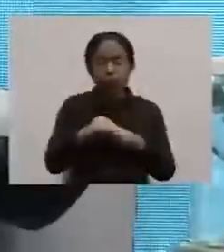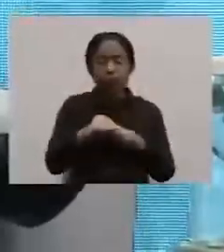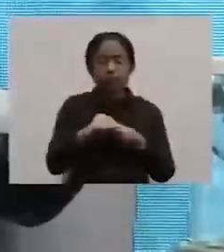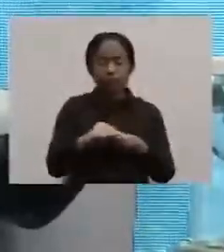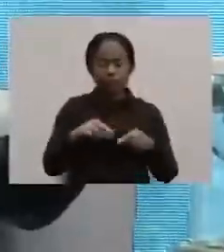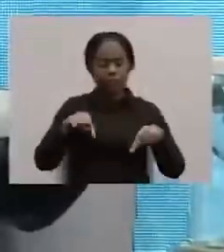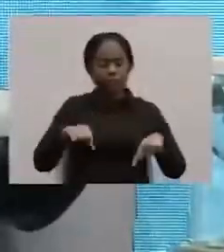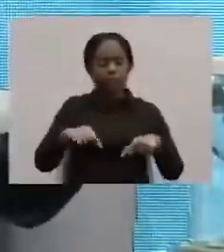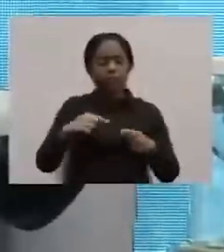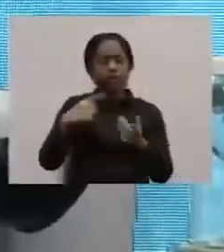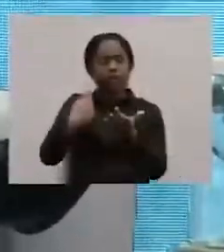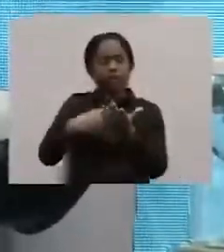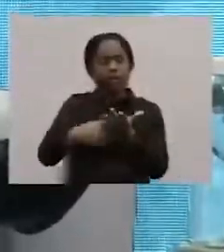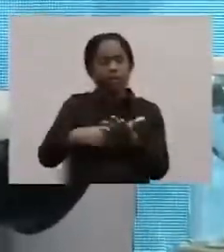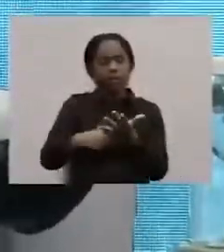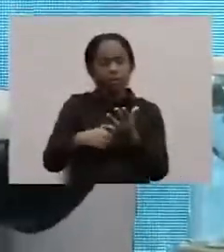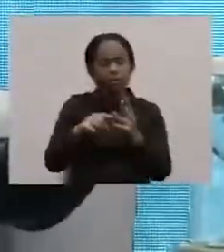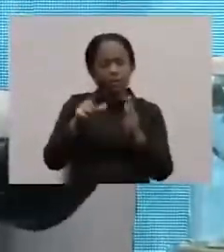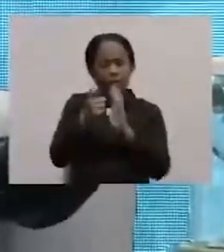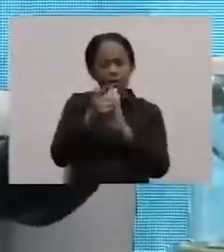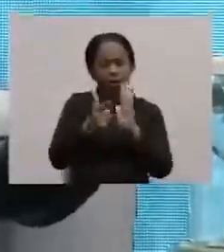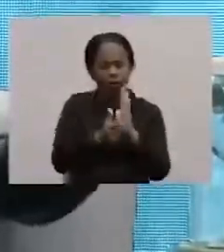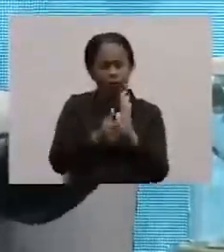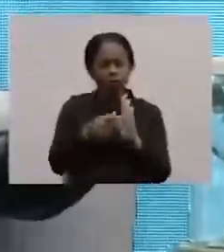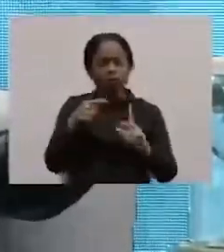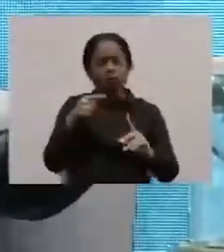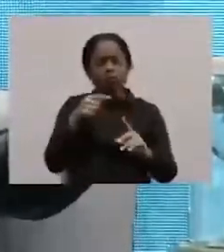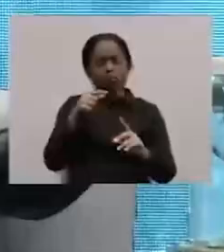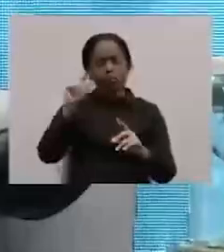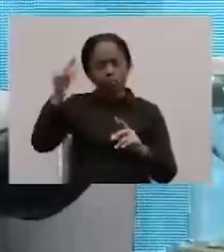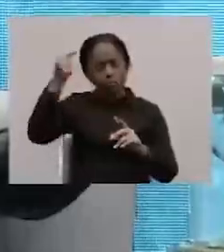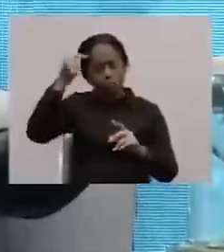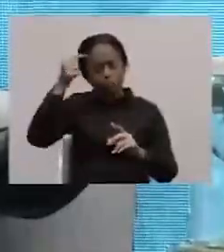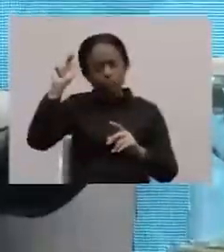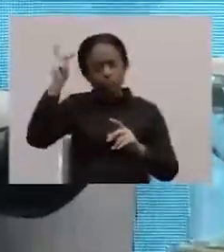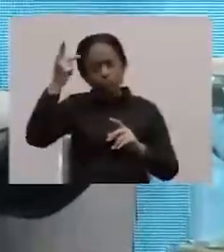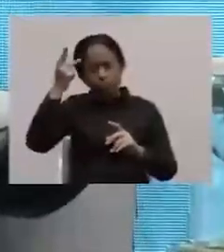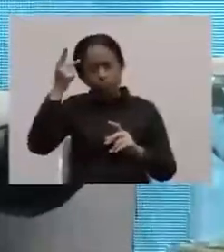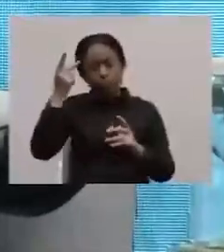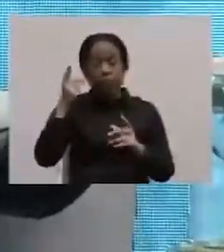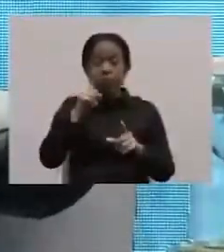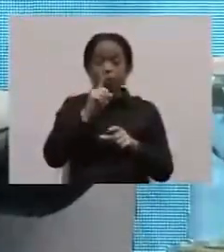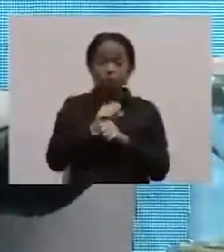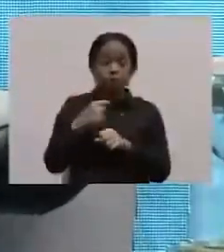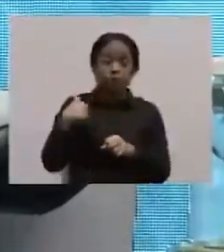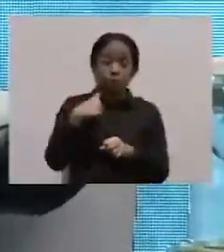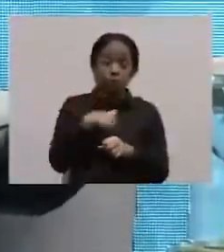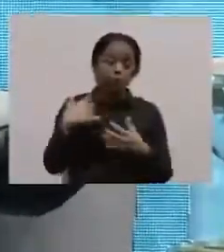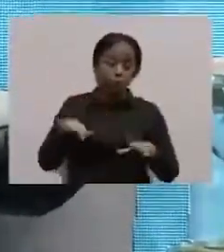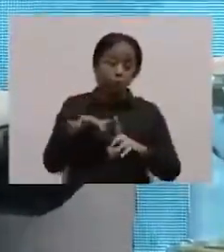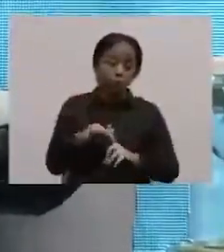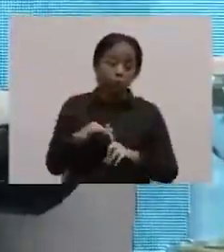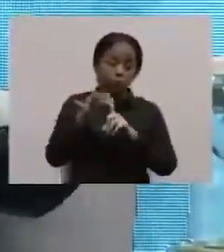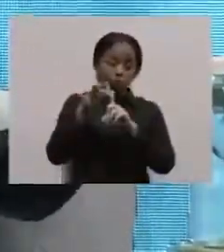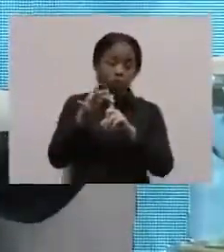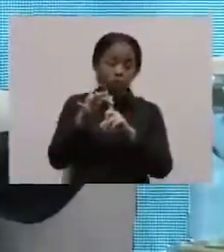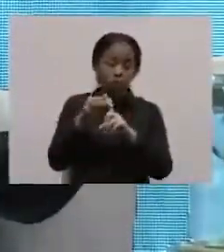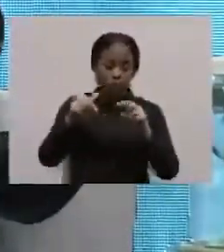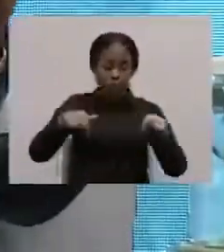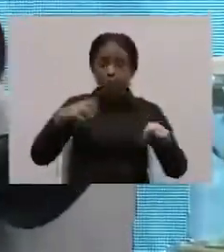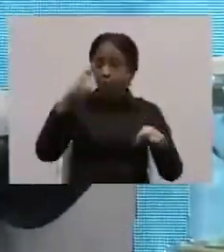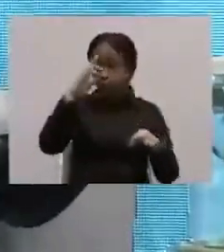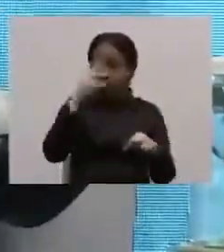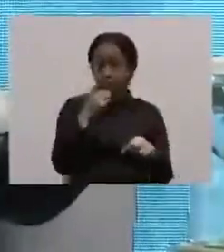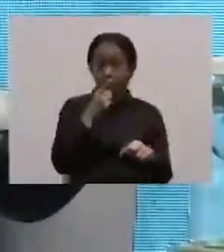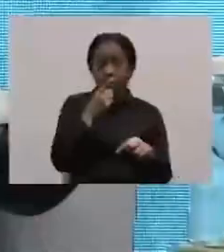la ley de partidos políticos, que afortunadamente vamos, yo creo que el país está envuelto